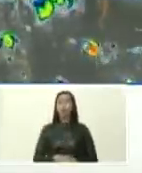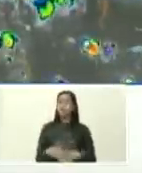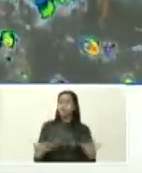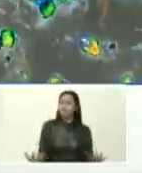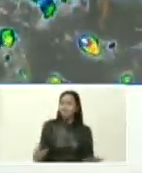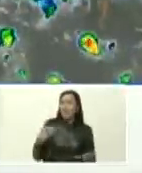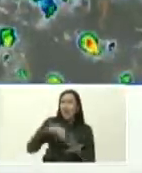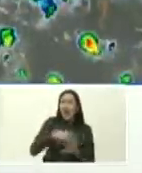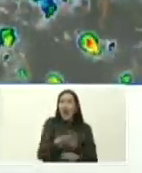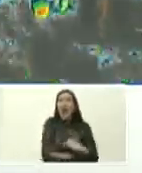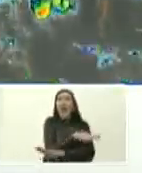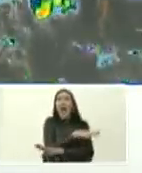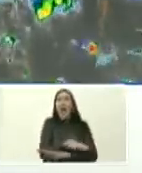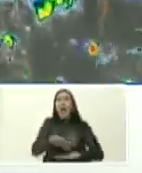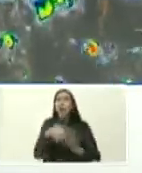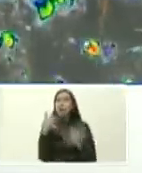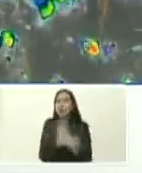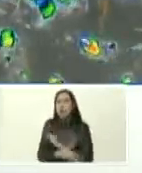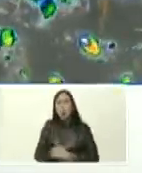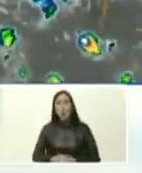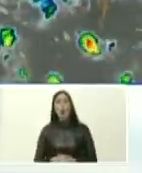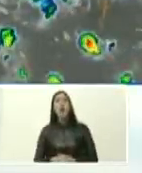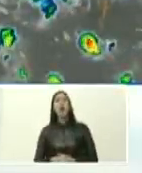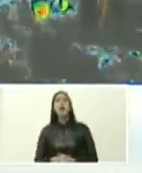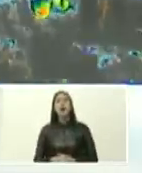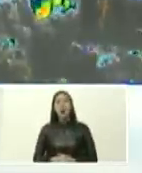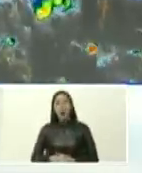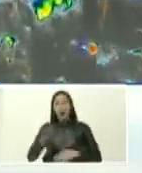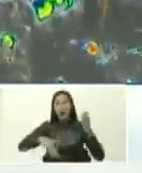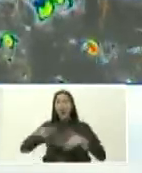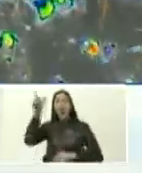canción de Héctor Lavoe? ¿Ah?